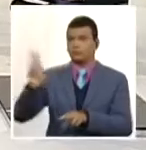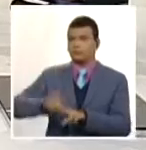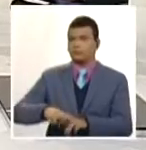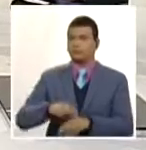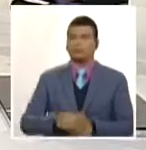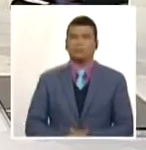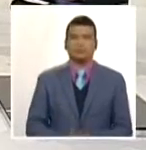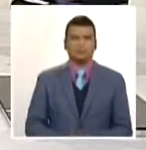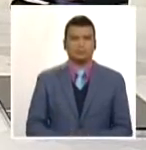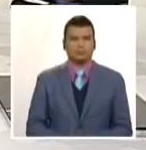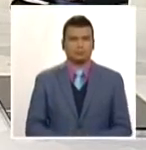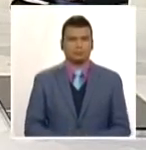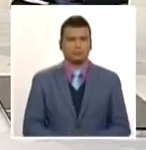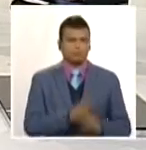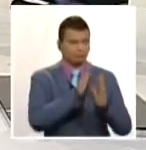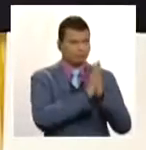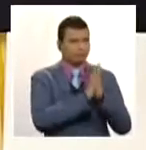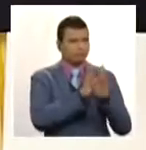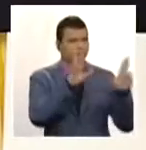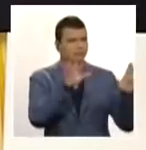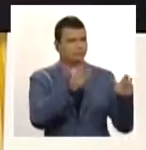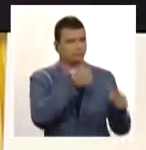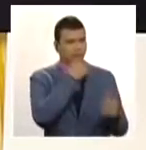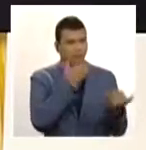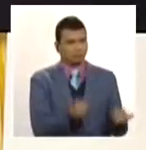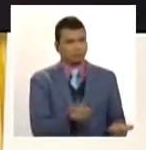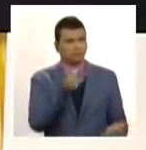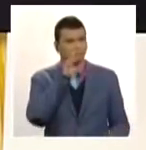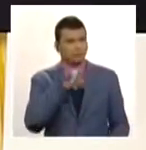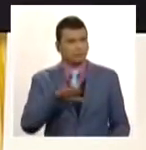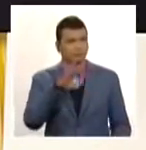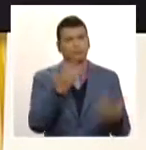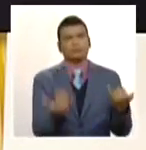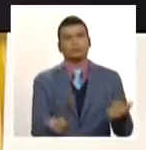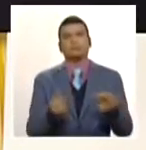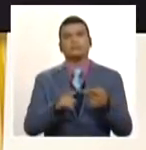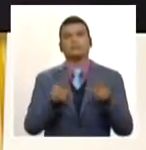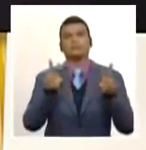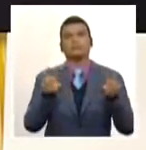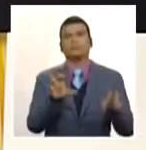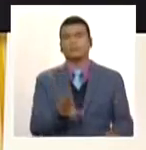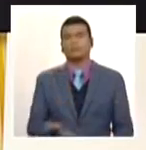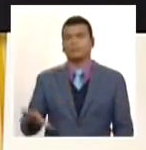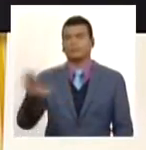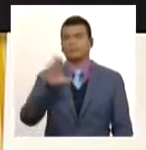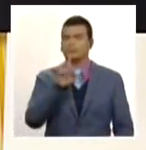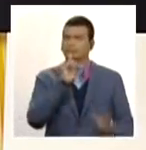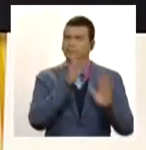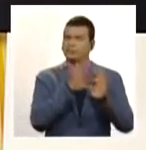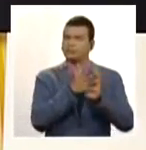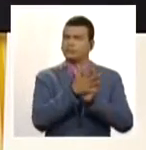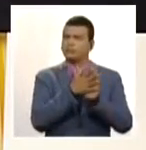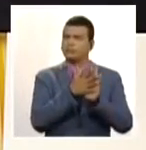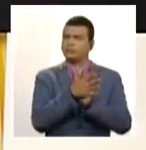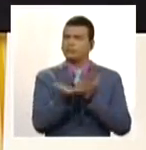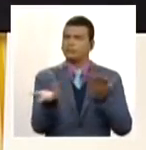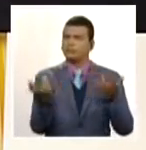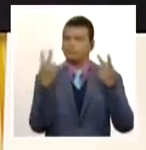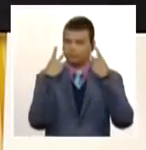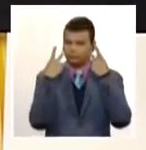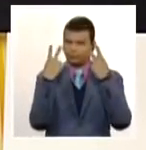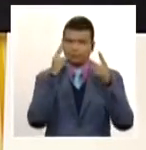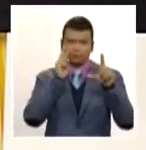entonces la información de actualidad a nivel nacional. Ahora nos aterrizamos al panorama departamental porque queremos hablar de Visión Valle del